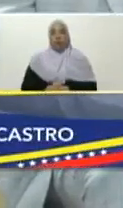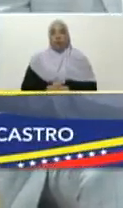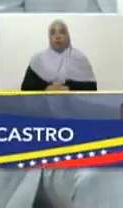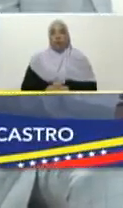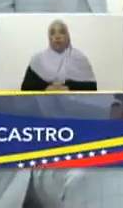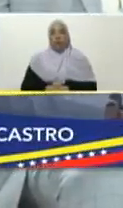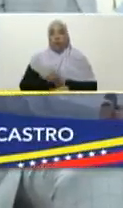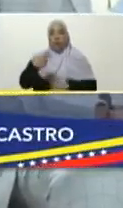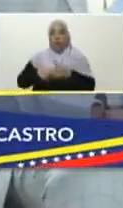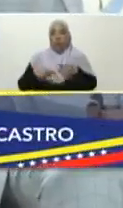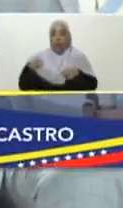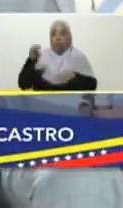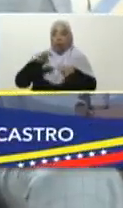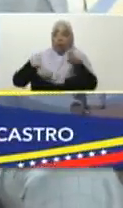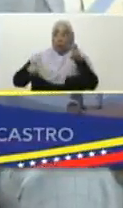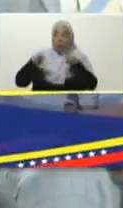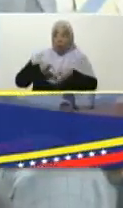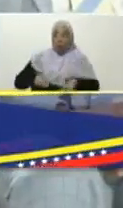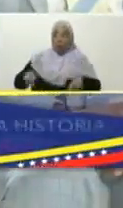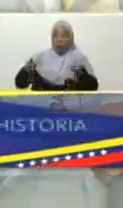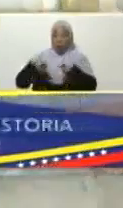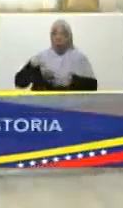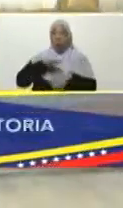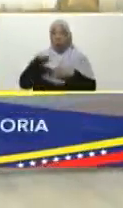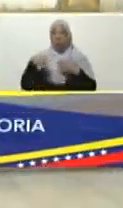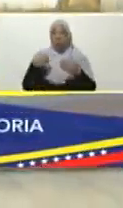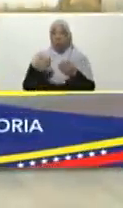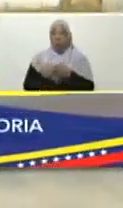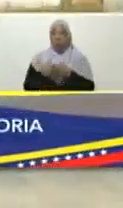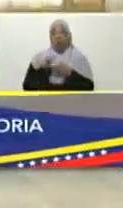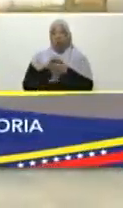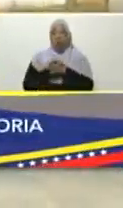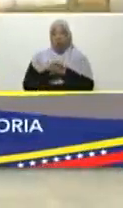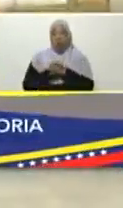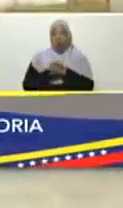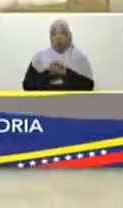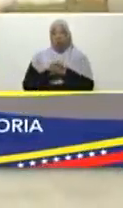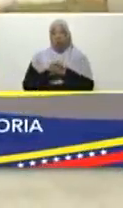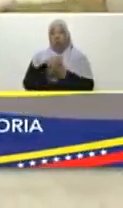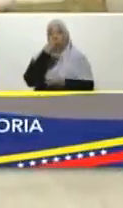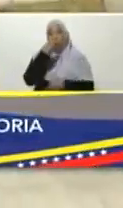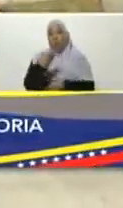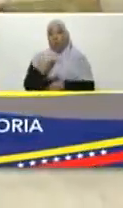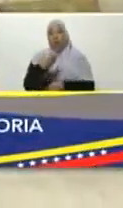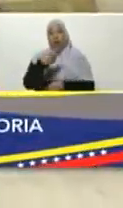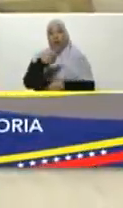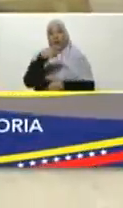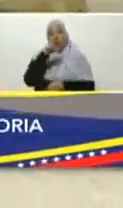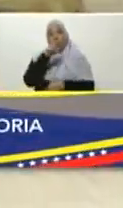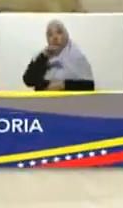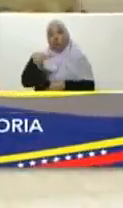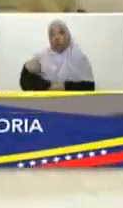Hemos pasado revista a todos los convenios, hemos llegado a un buen acuerdo